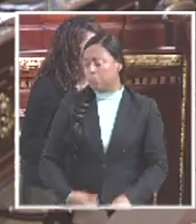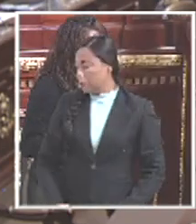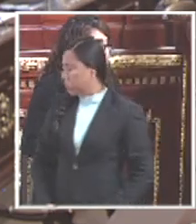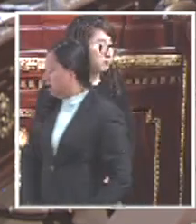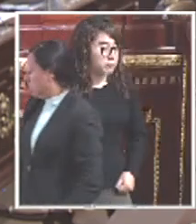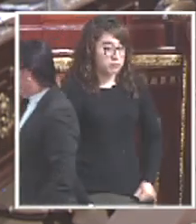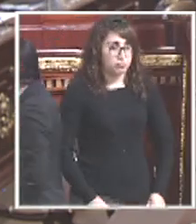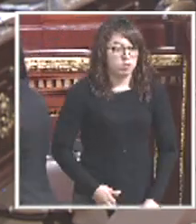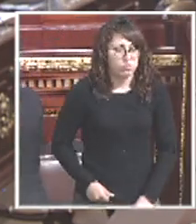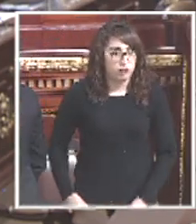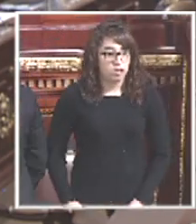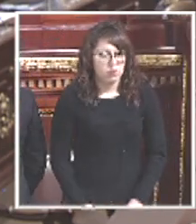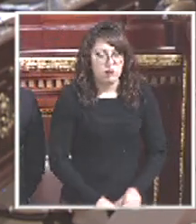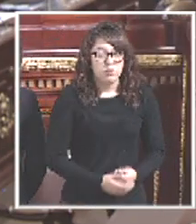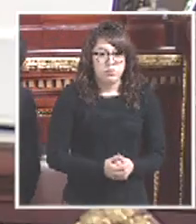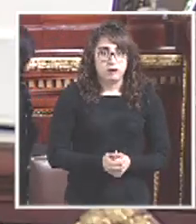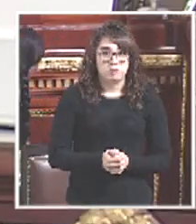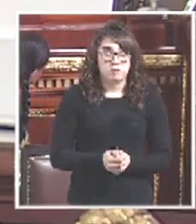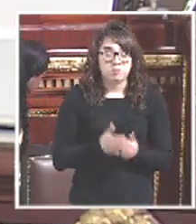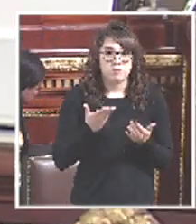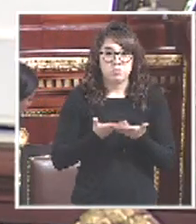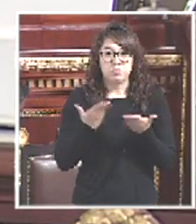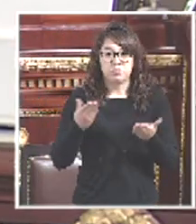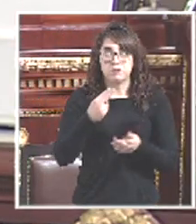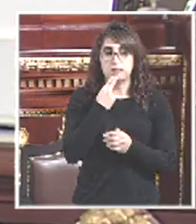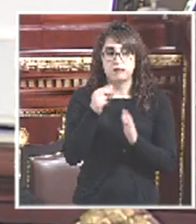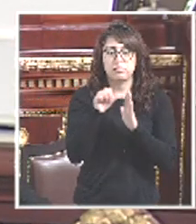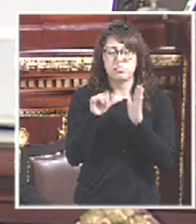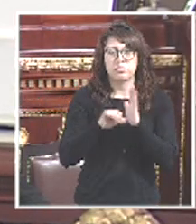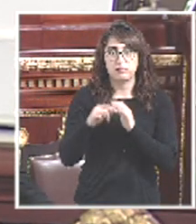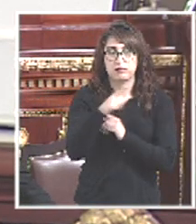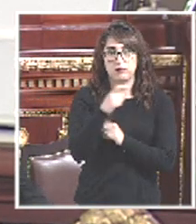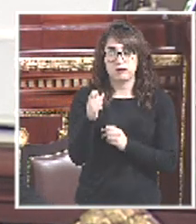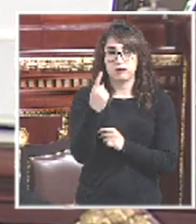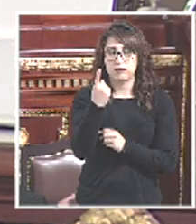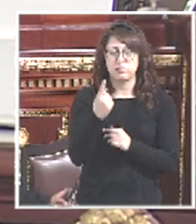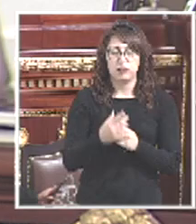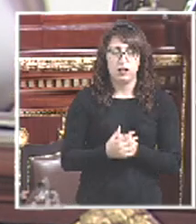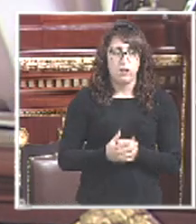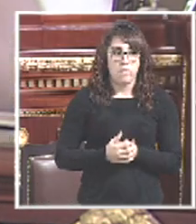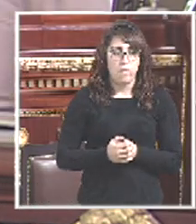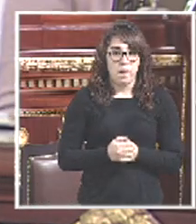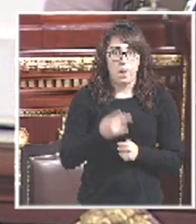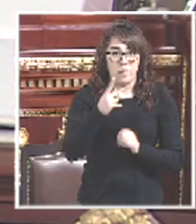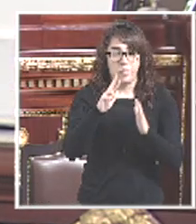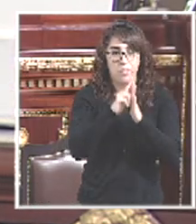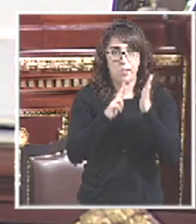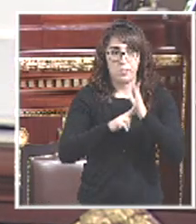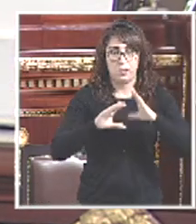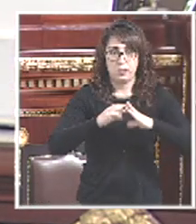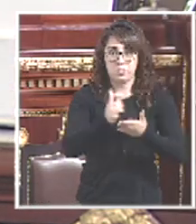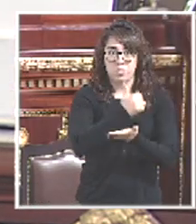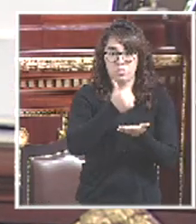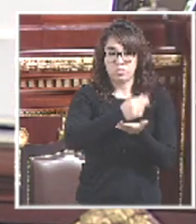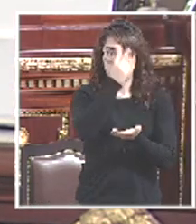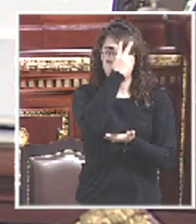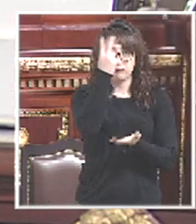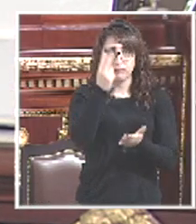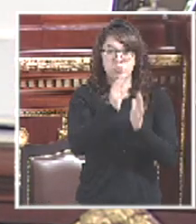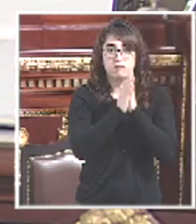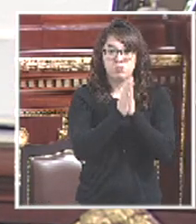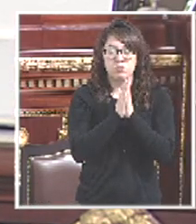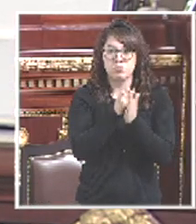Gracias, diputada. En términos de lo dispuesto por el artículo 101 del Reglamento del Congreso de la Ciudad de